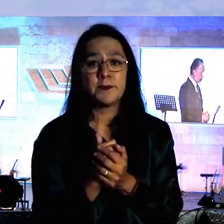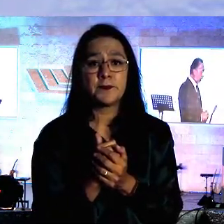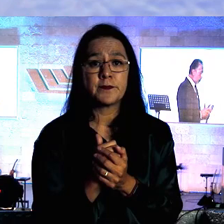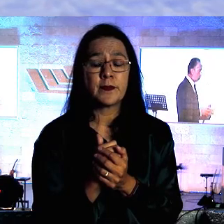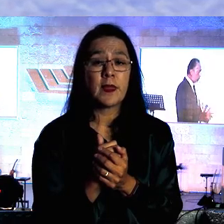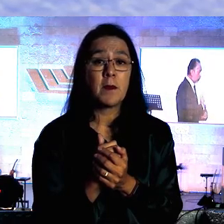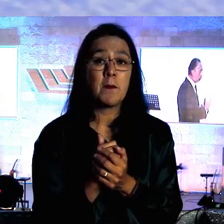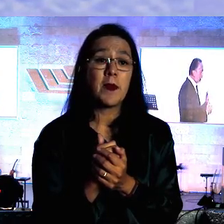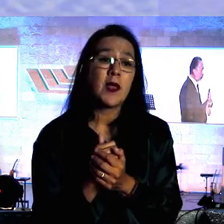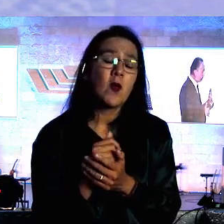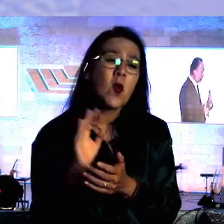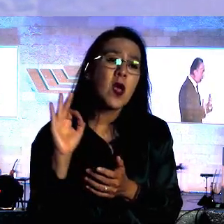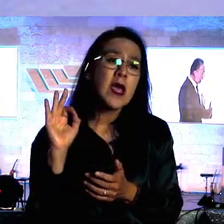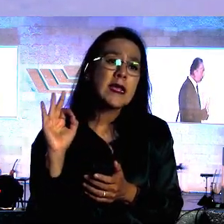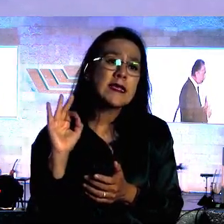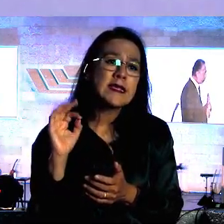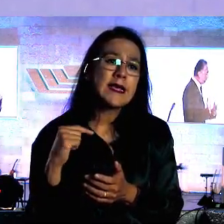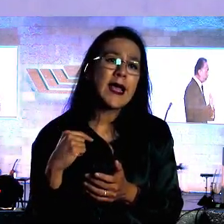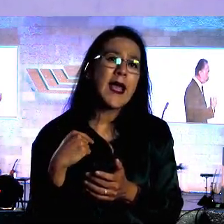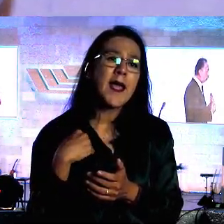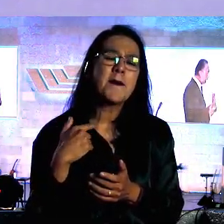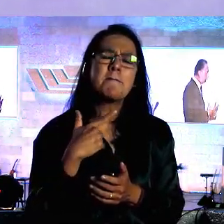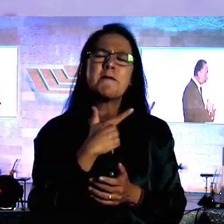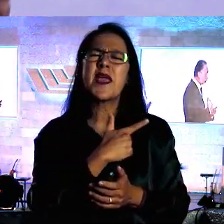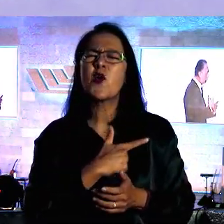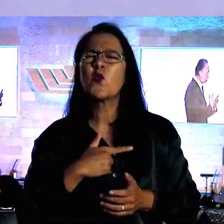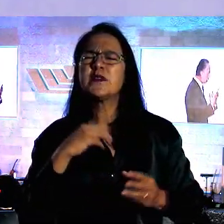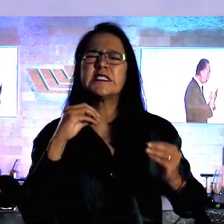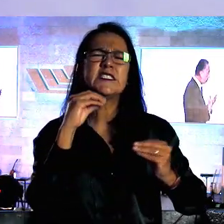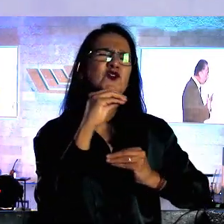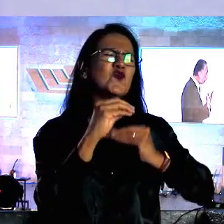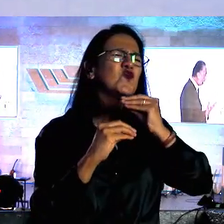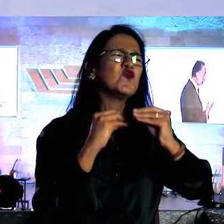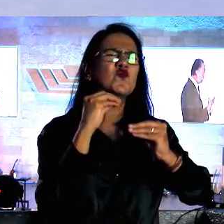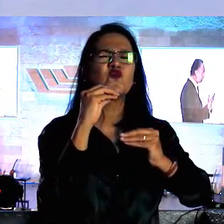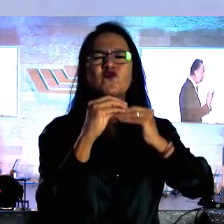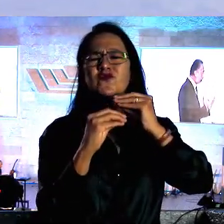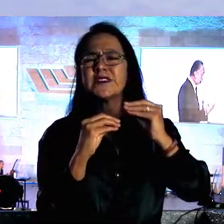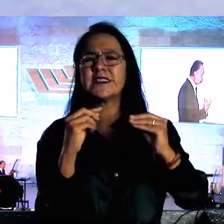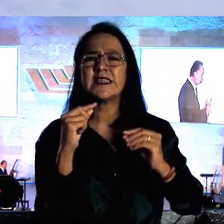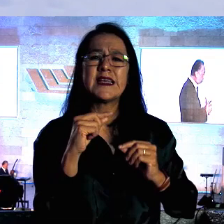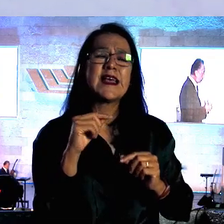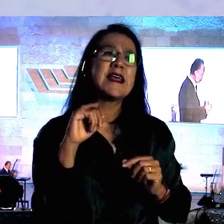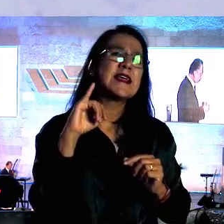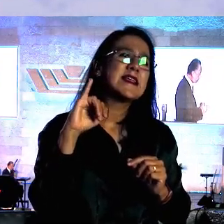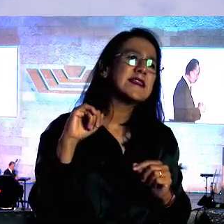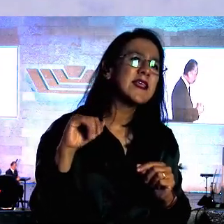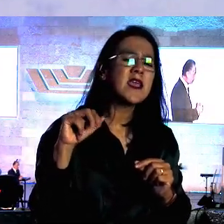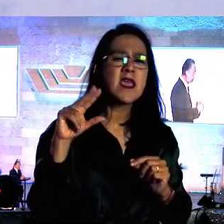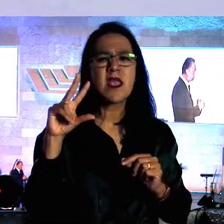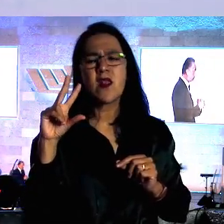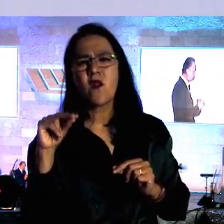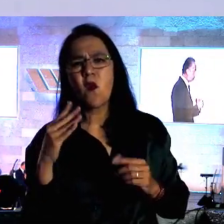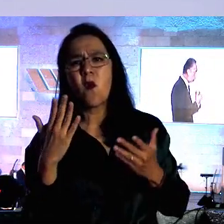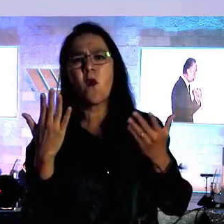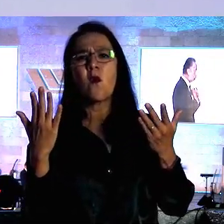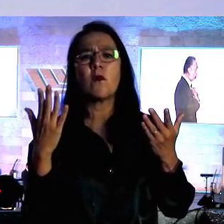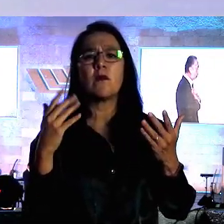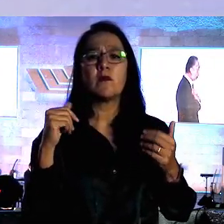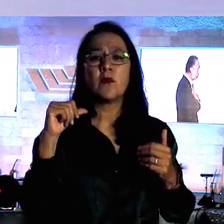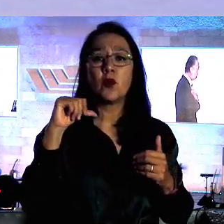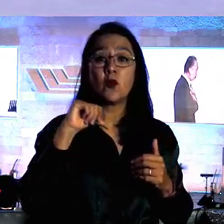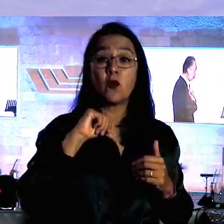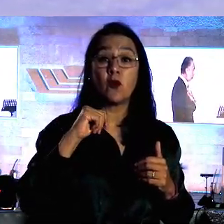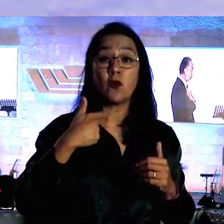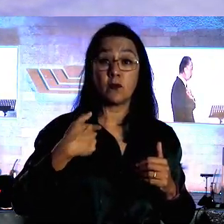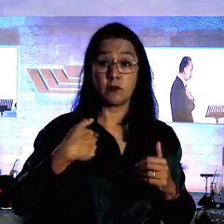a lo mejor soy de los que les encanta estar discutiendo y entrando en polémica si si o si no hoy tengo que